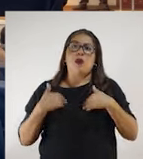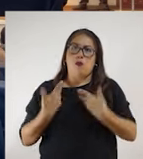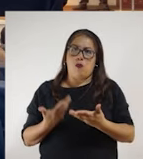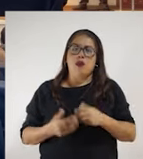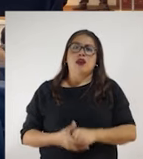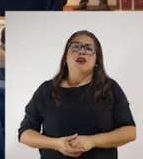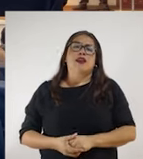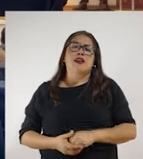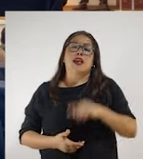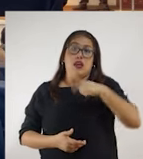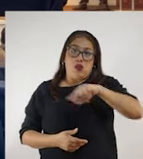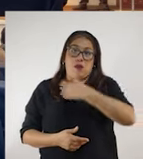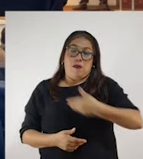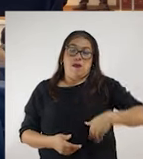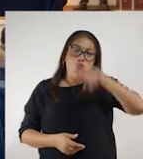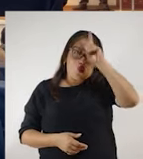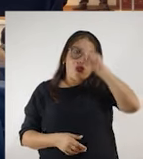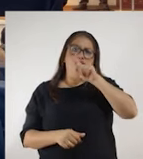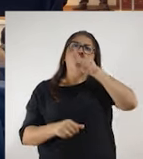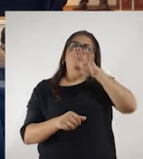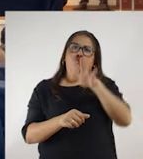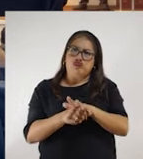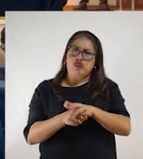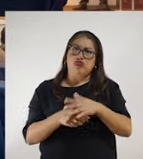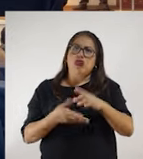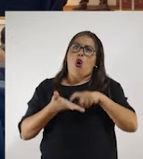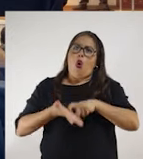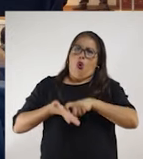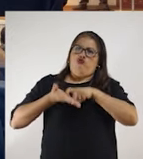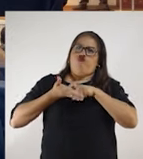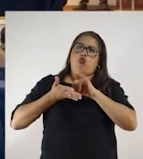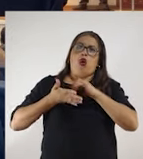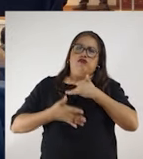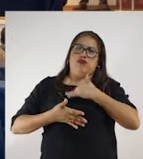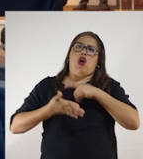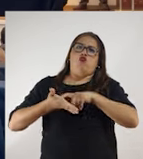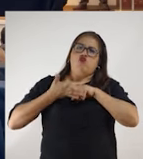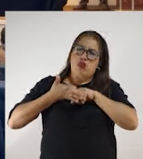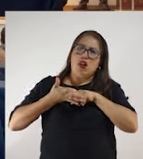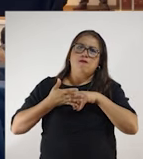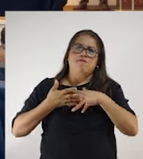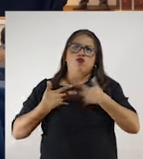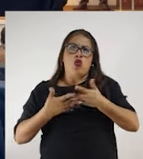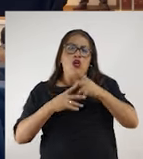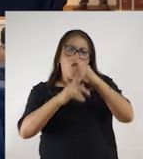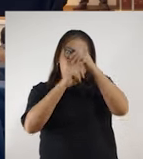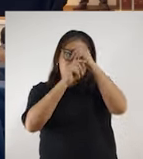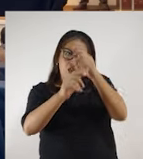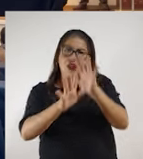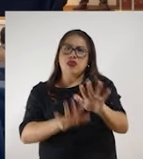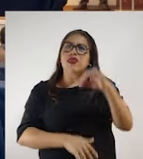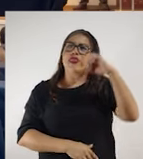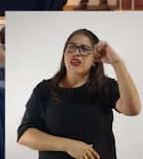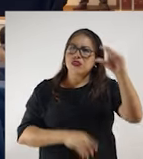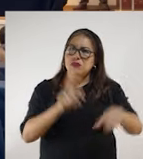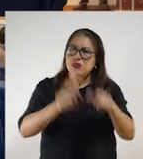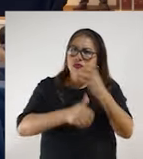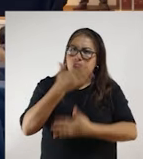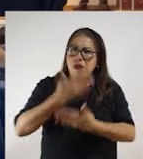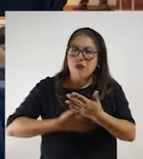se comprometió, se obligó a respetar los derechos de las personas con